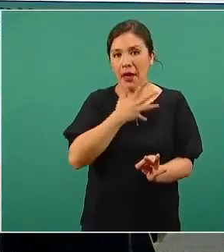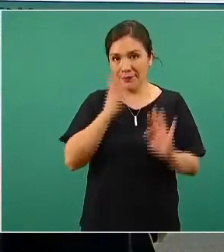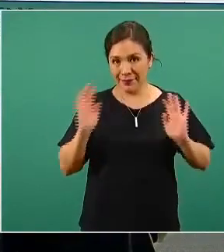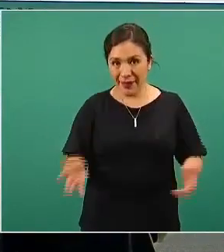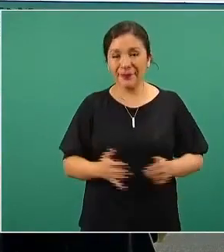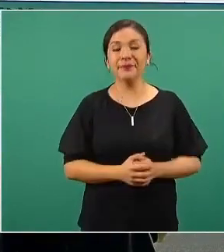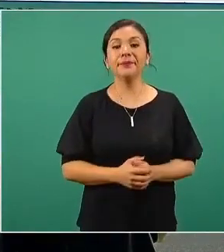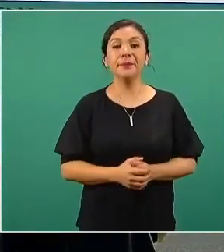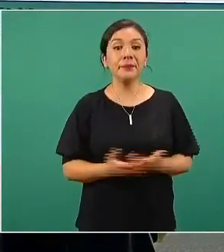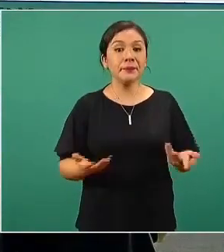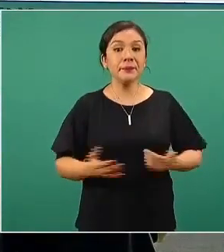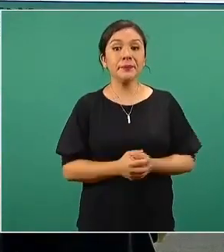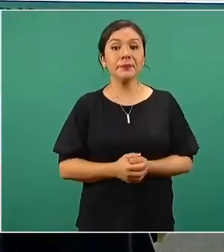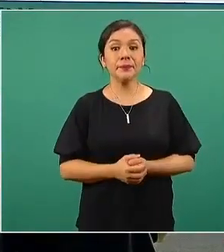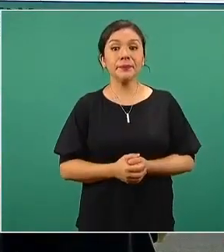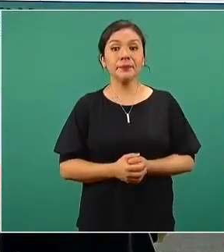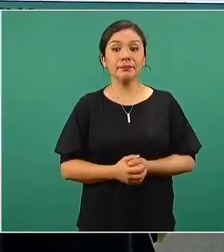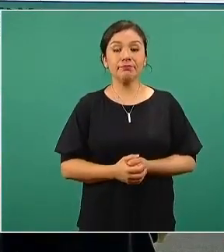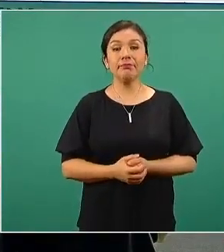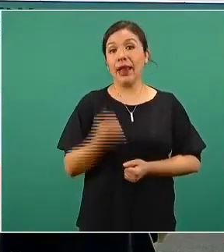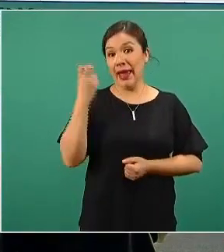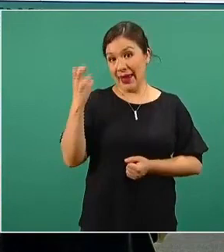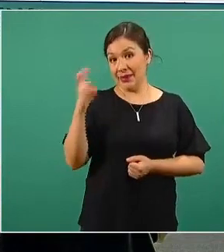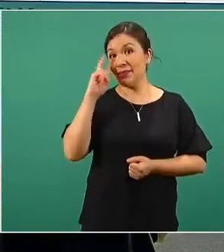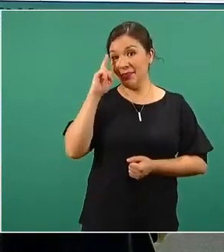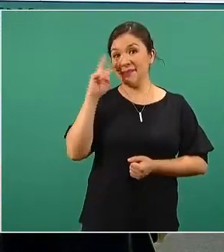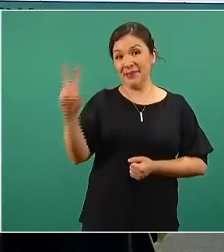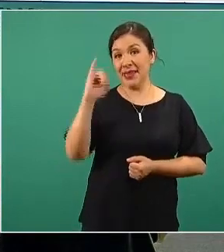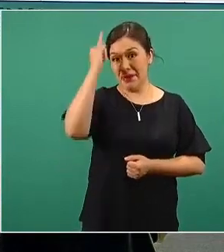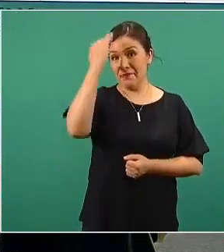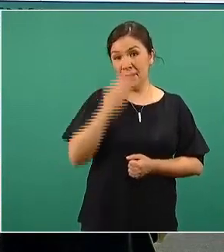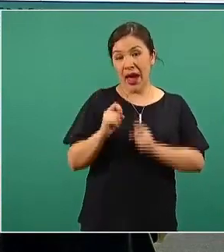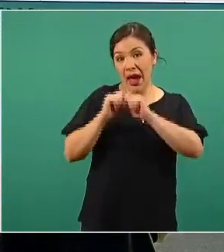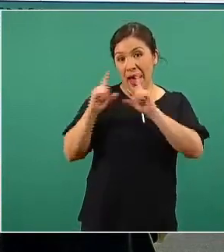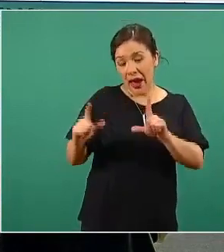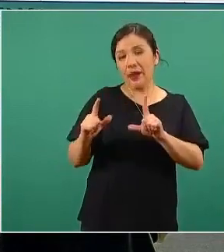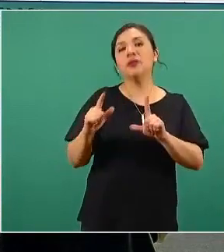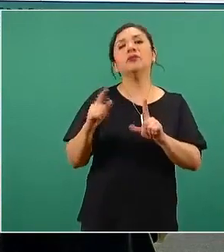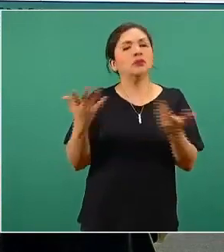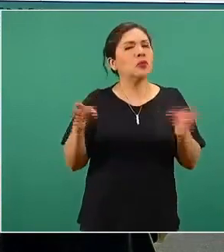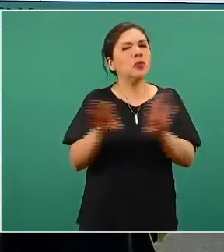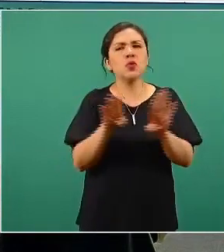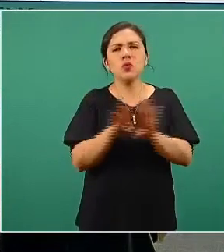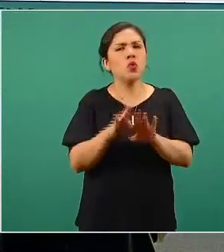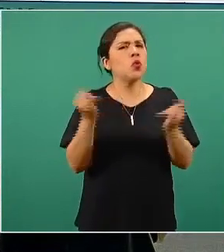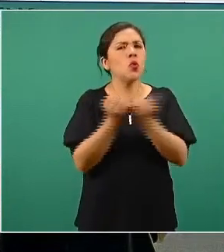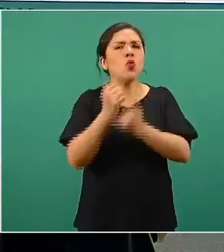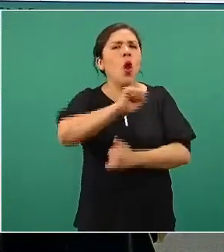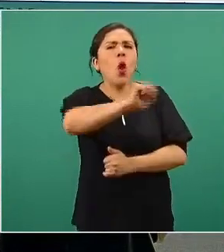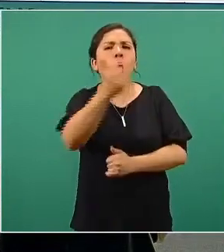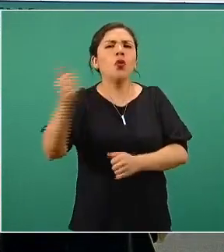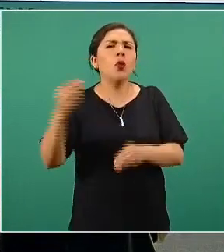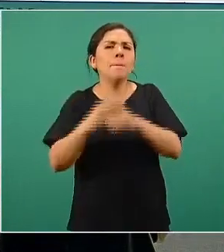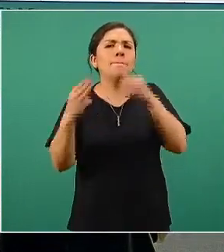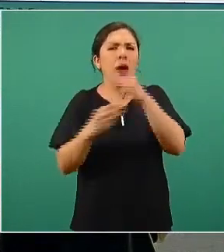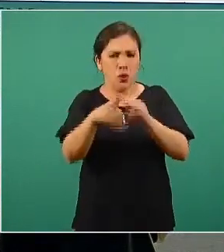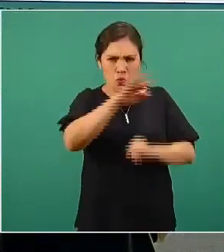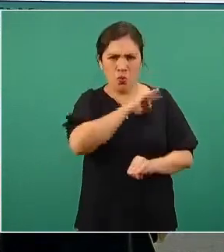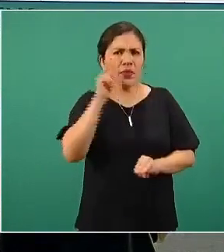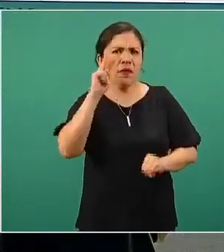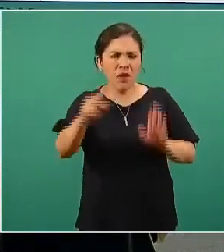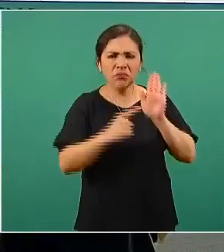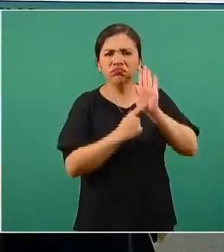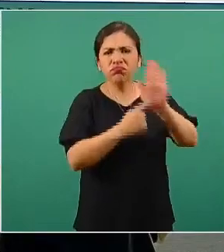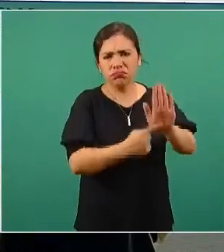completo. Dejamos esta imagen, por supuesto, como todo el resto del material, a disposición